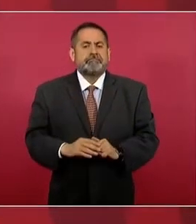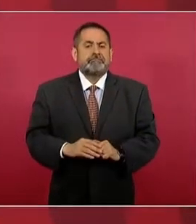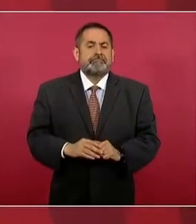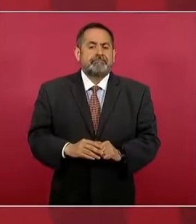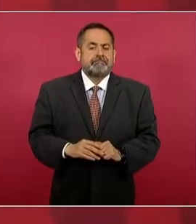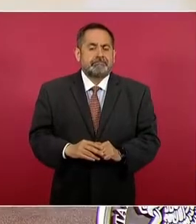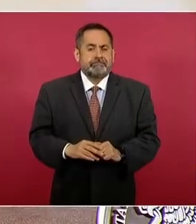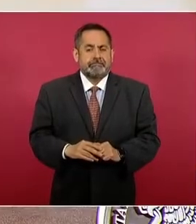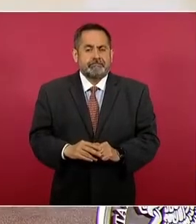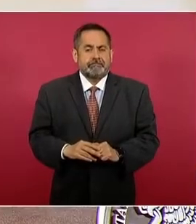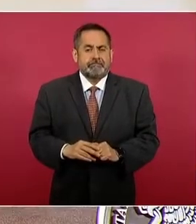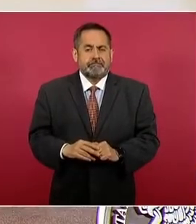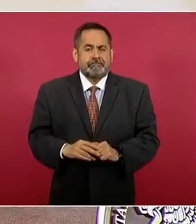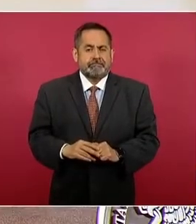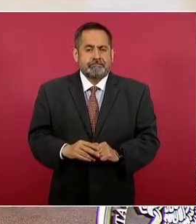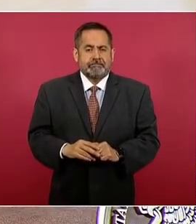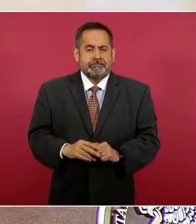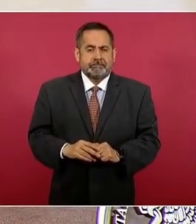es un